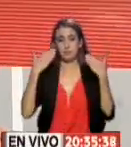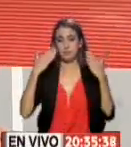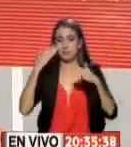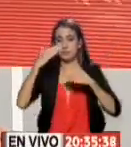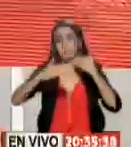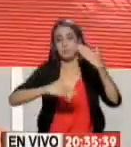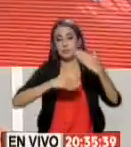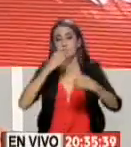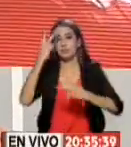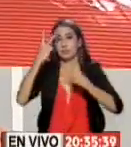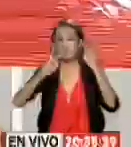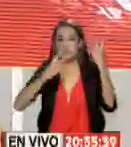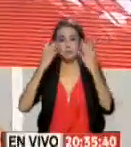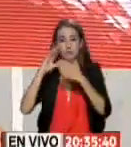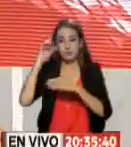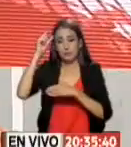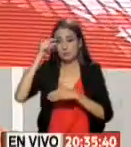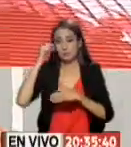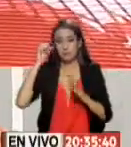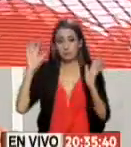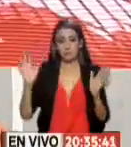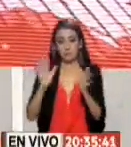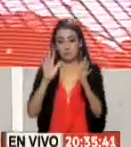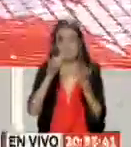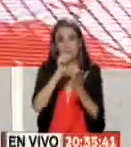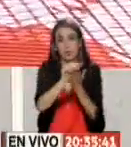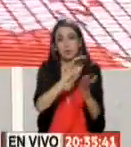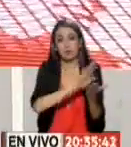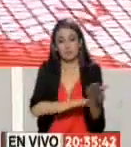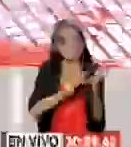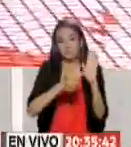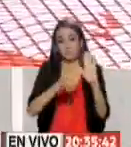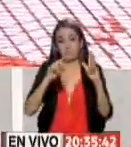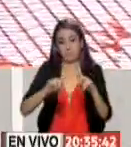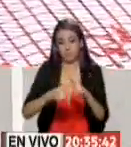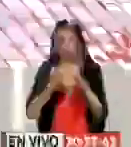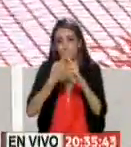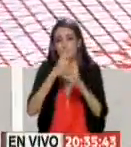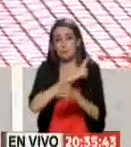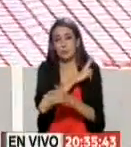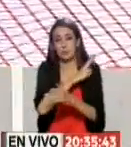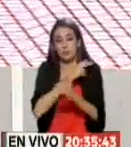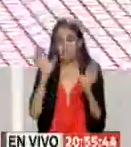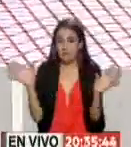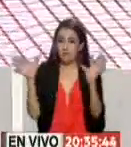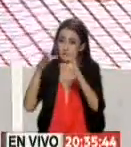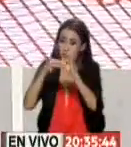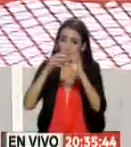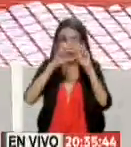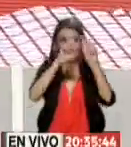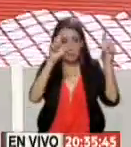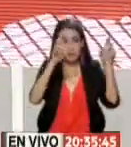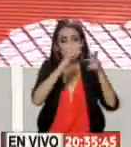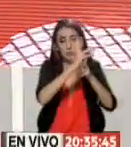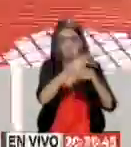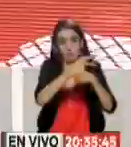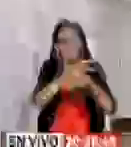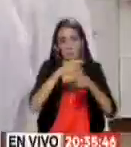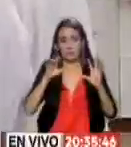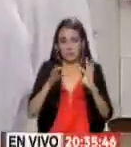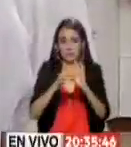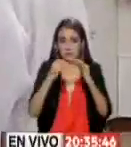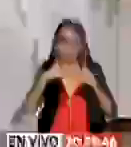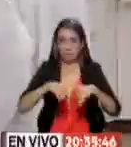visita señaló que desde el gobierno se impulsarán proyectos que surjan desde la academia para vincularlos al sector productivo.